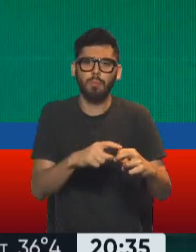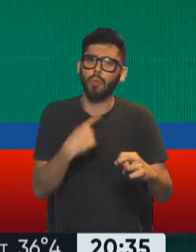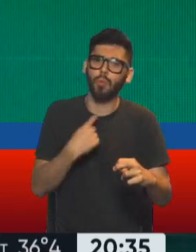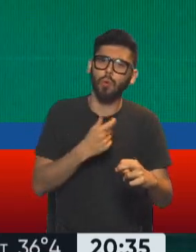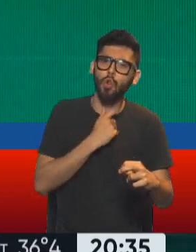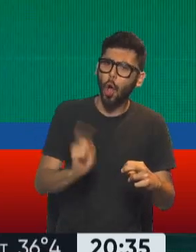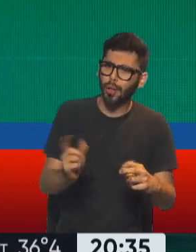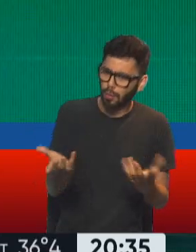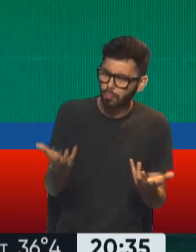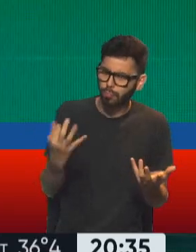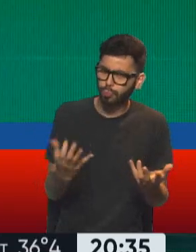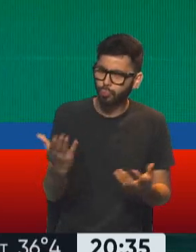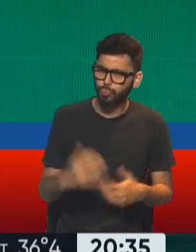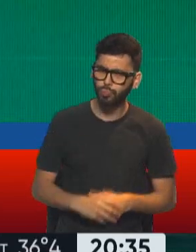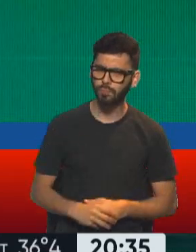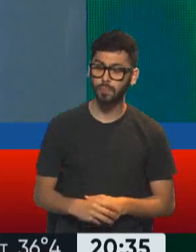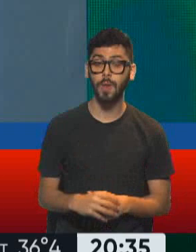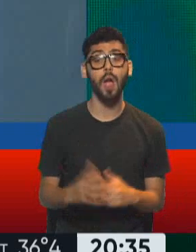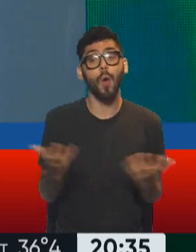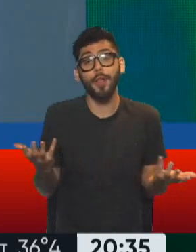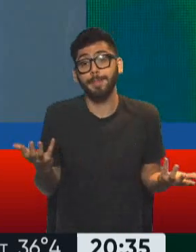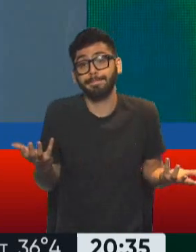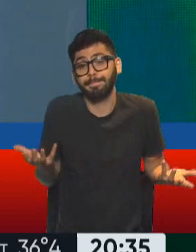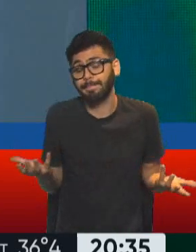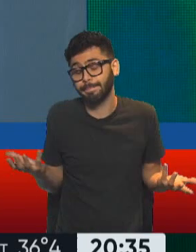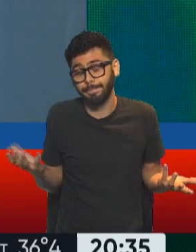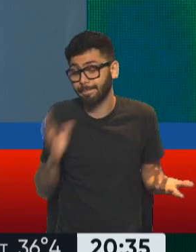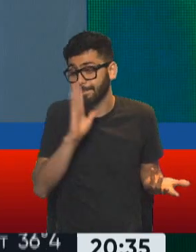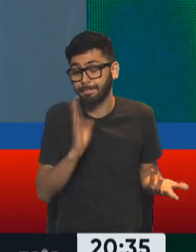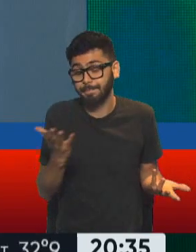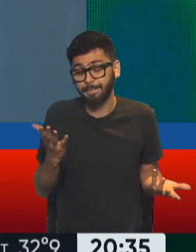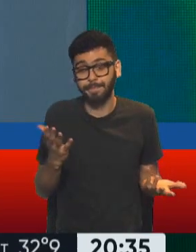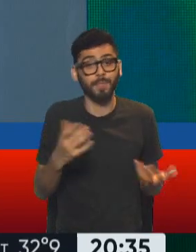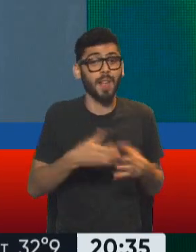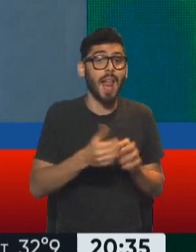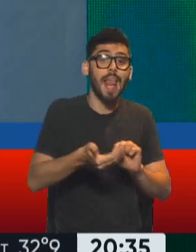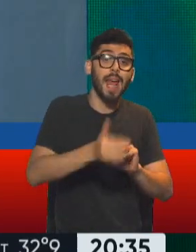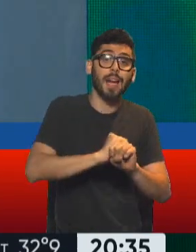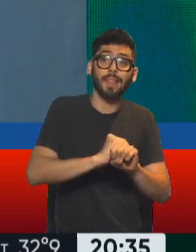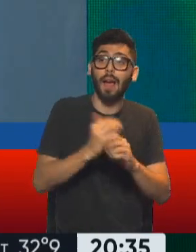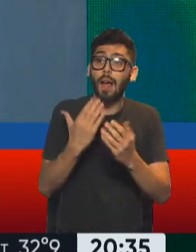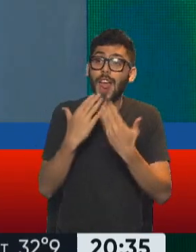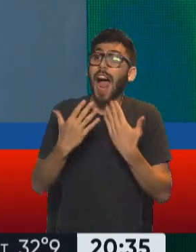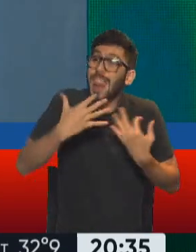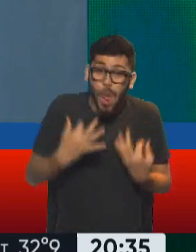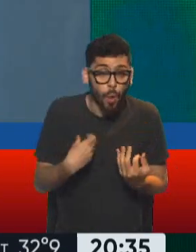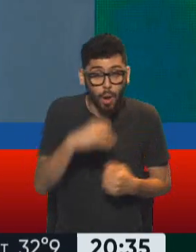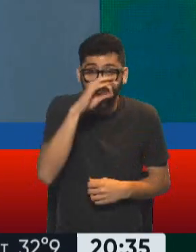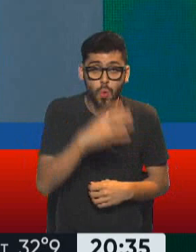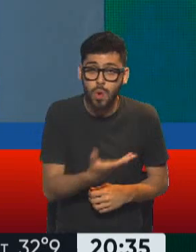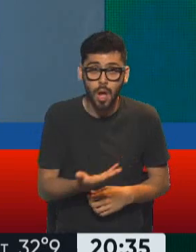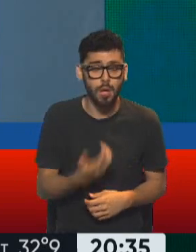osvaldo era de esperar la recta nunca quiso dialogar de verdad cuando le